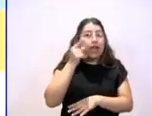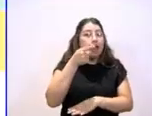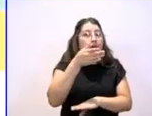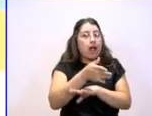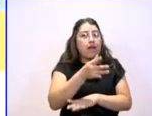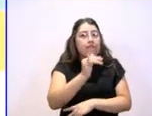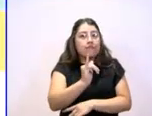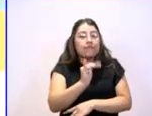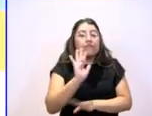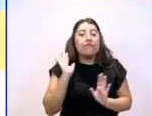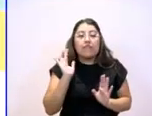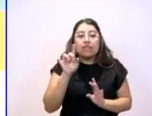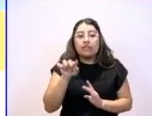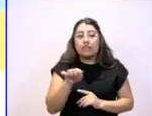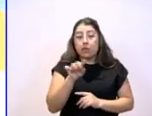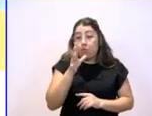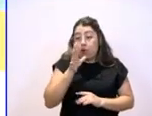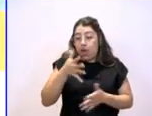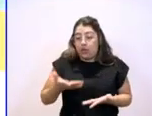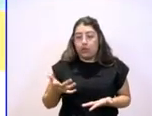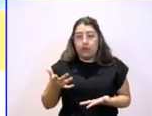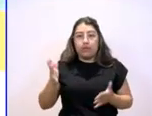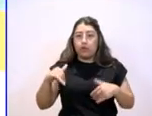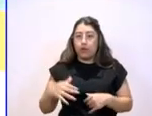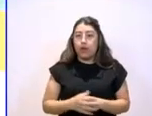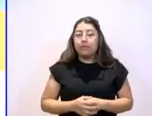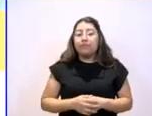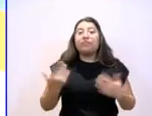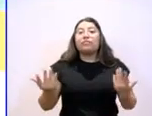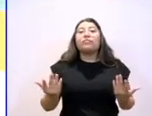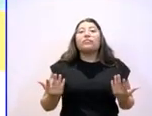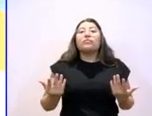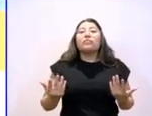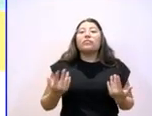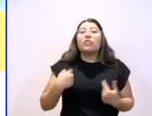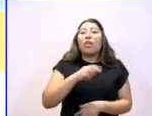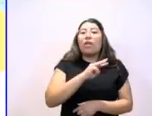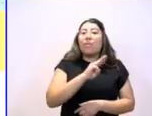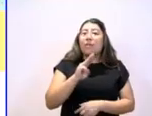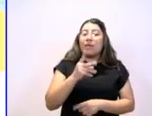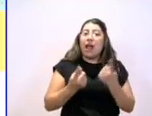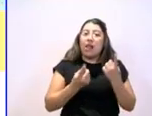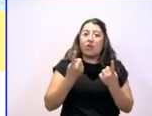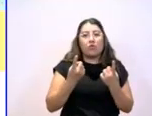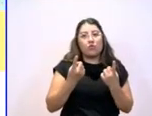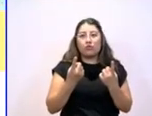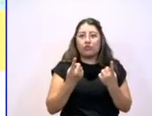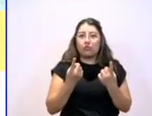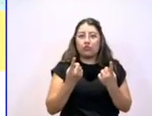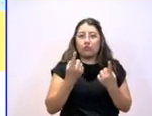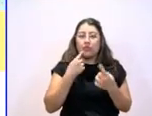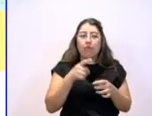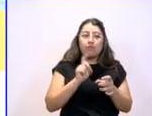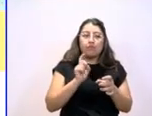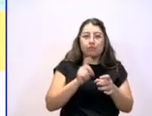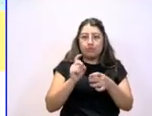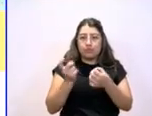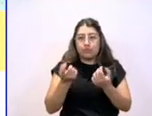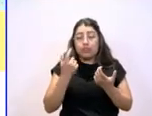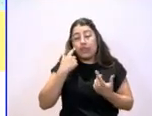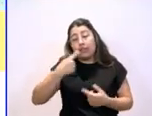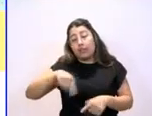pero muchas comunidades del Partido Popular ya han anunciado su boicot. Luego hablarán de respeto institucional en